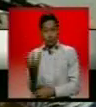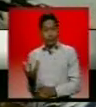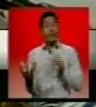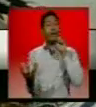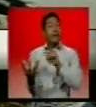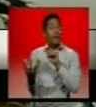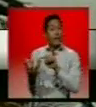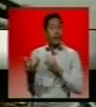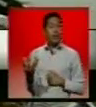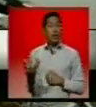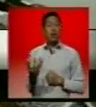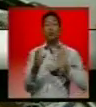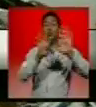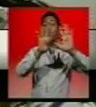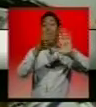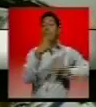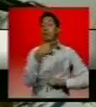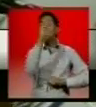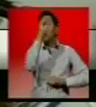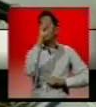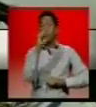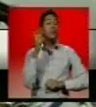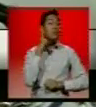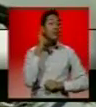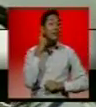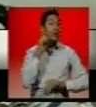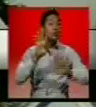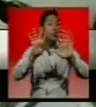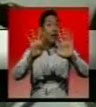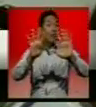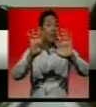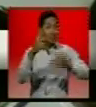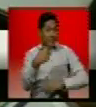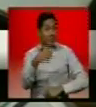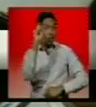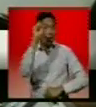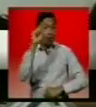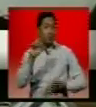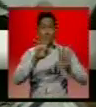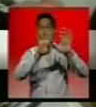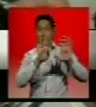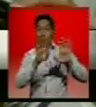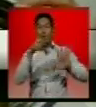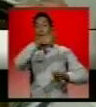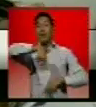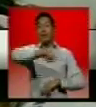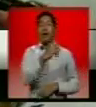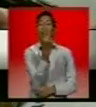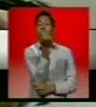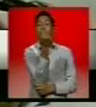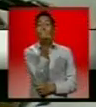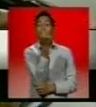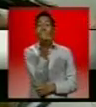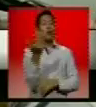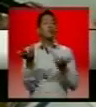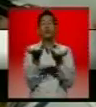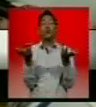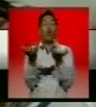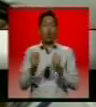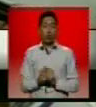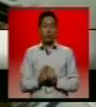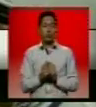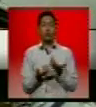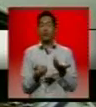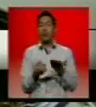dólares, 9 millones, escuche bien la cifra, 9 millones están en efectivo en